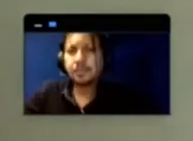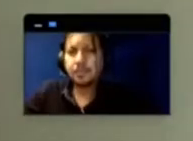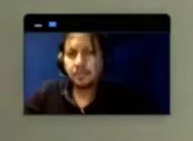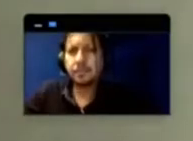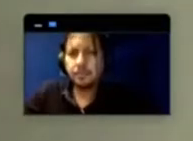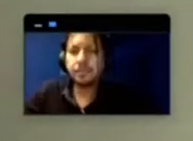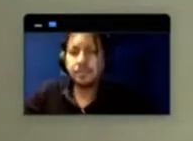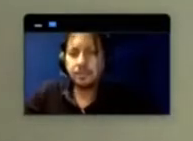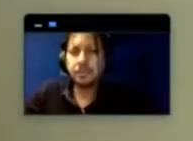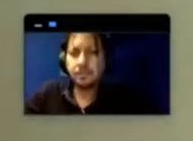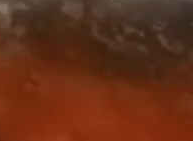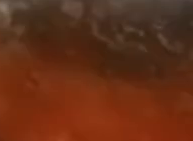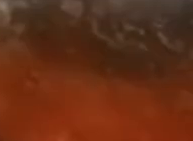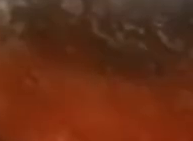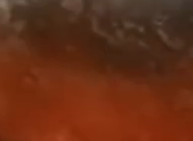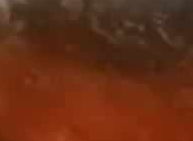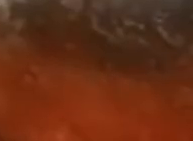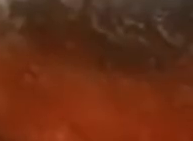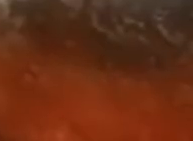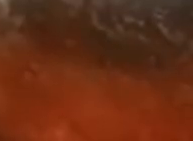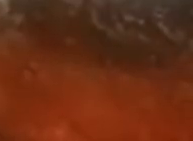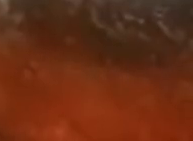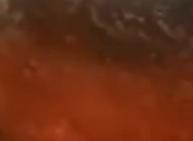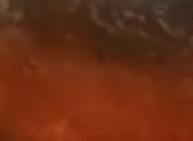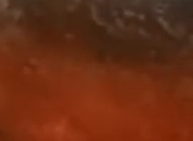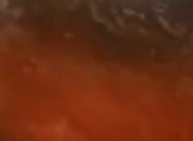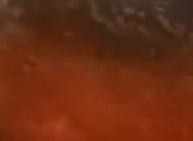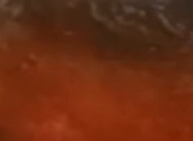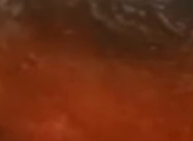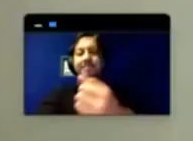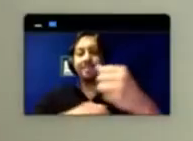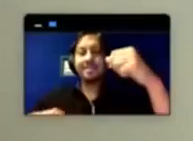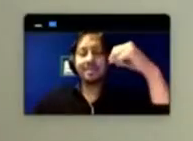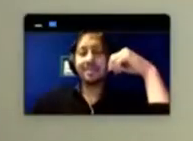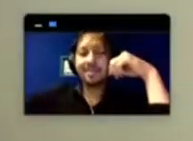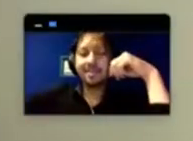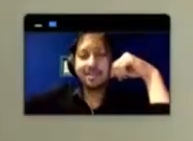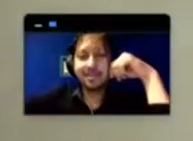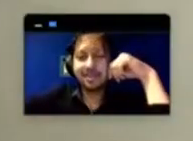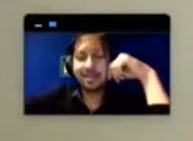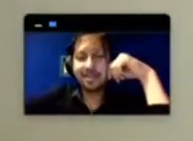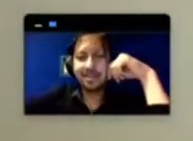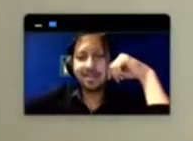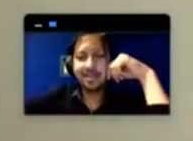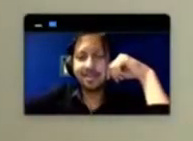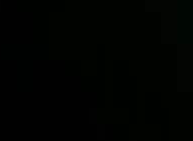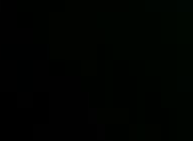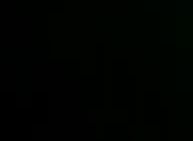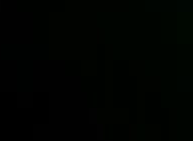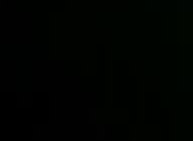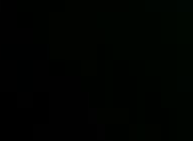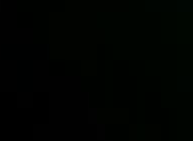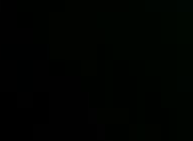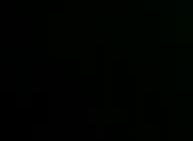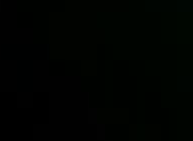próximo hito para la historia es llegar a Marte. ¿Cómo funcionan los trajes, todas esas cosas? Lo van a probar en la luna,